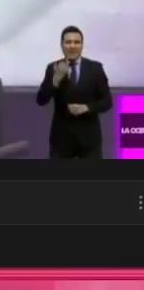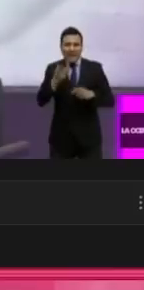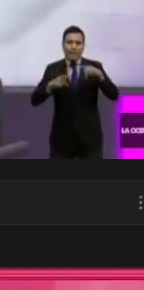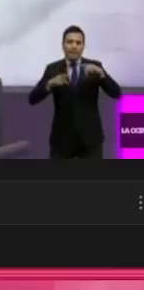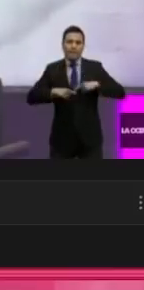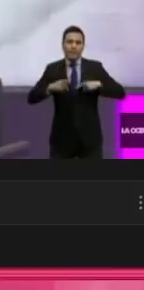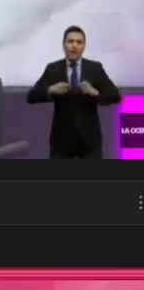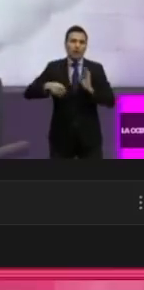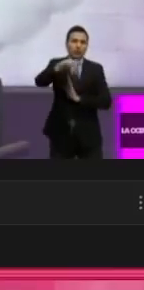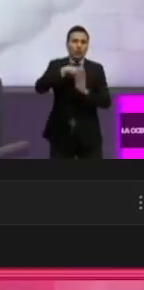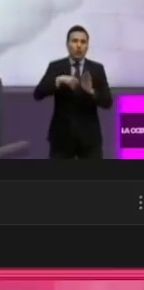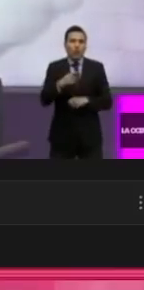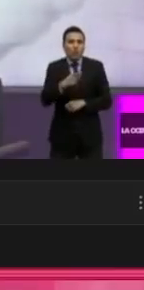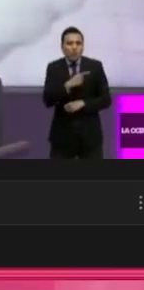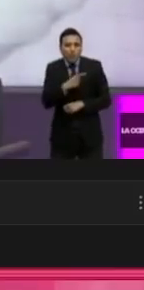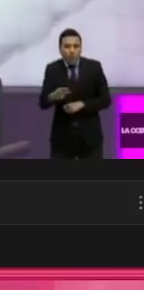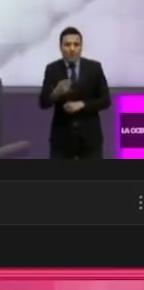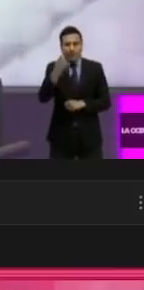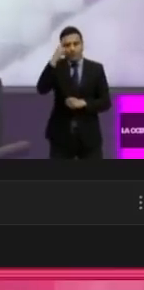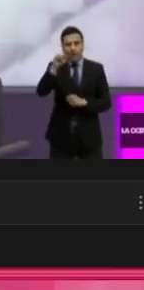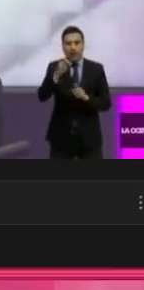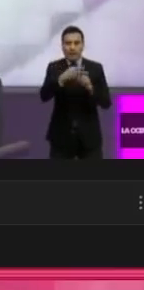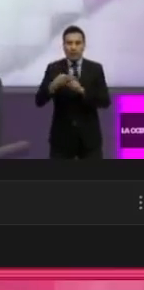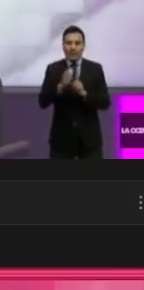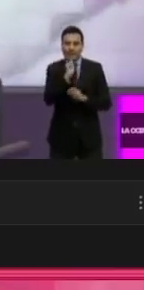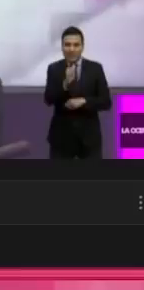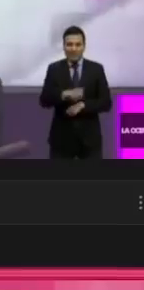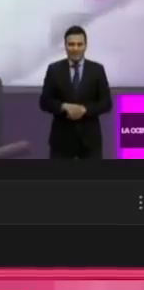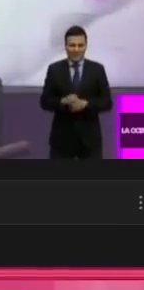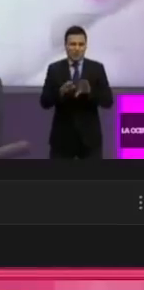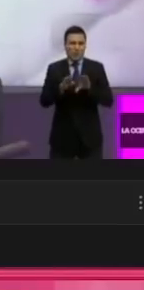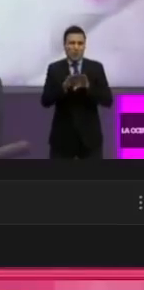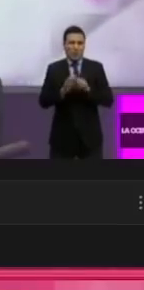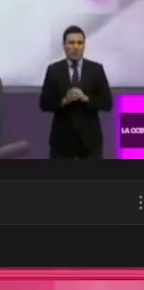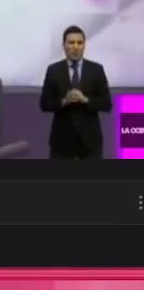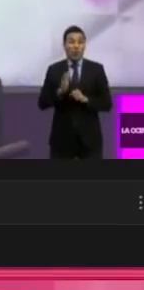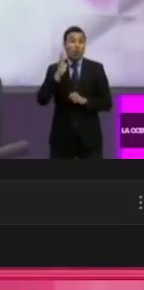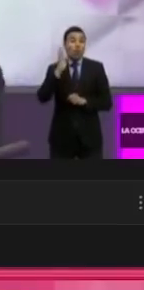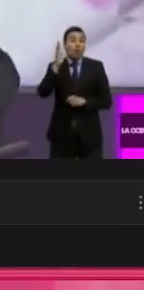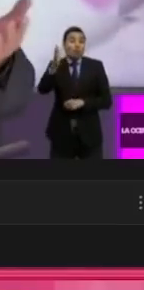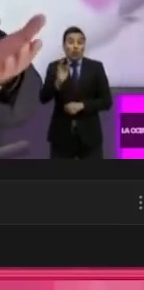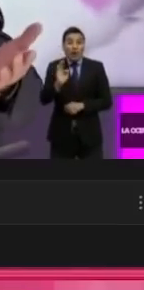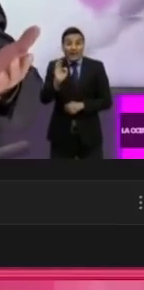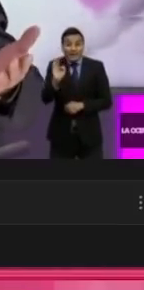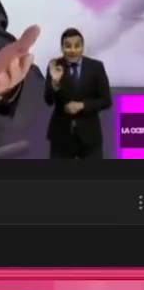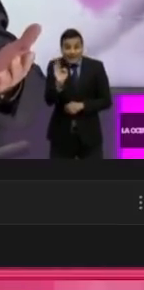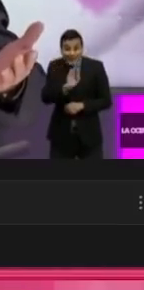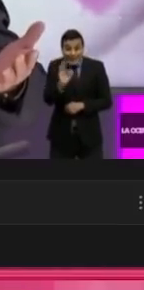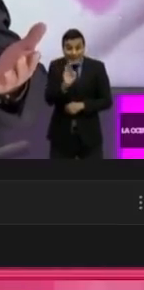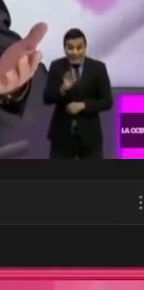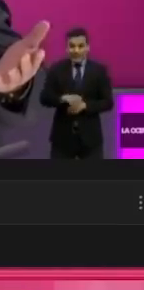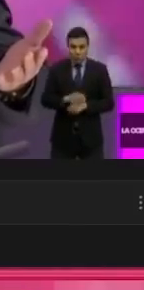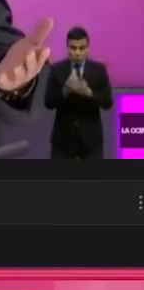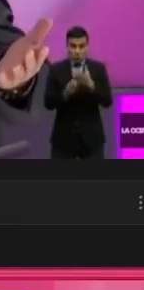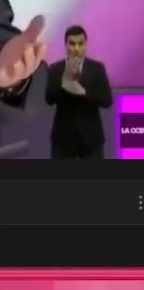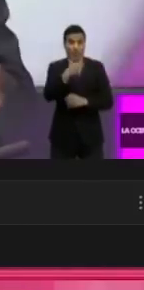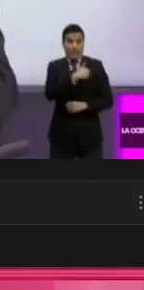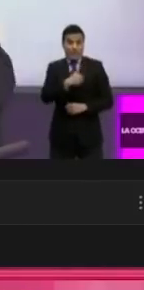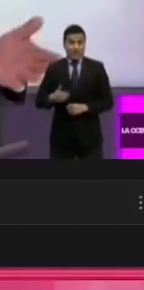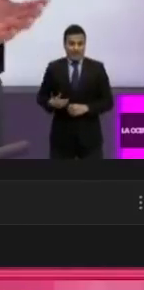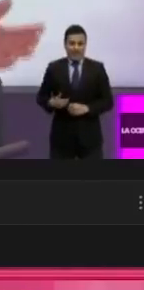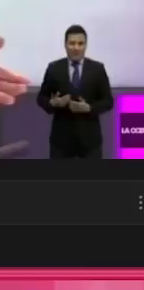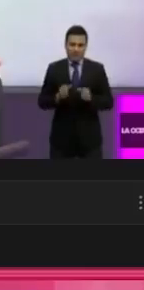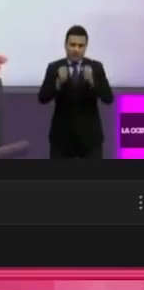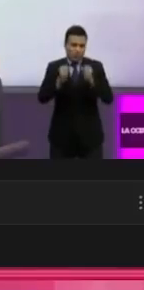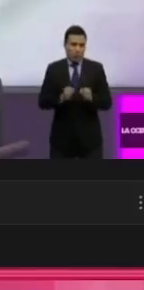secuestren. O sea, verdaderamente tenemos un tipo que a la hora que llegue alguien nuevo, se va a dar cuenta que salió por la puerta de atrás. Y